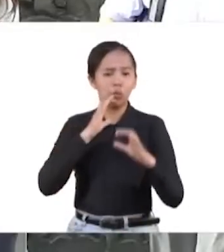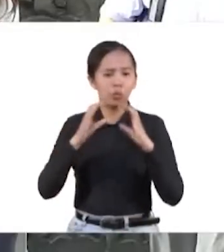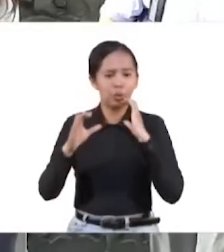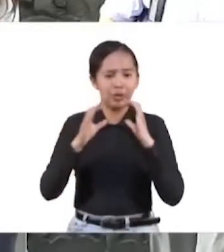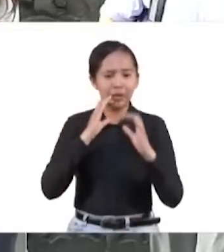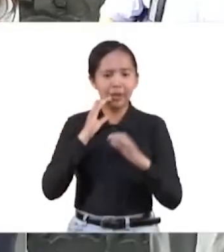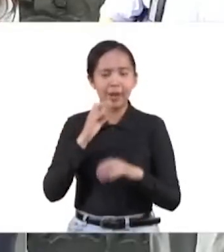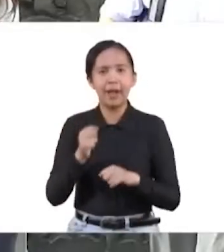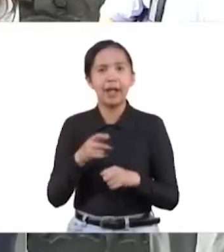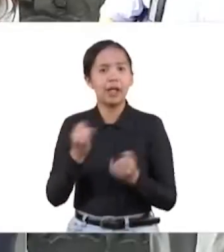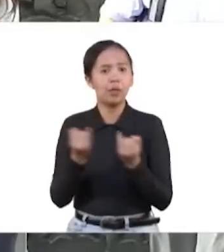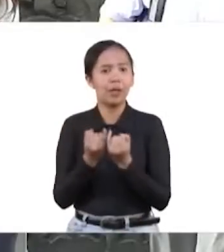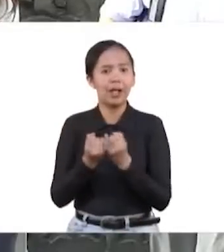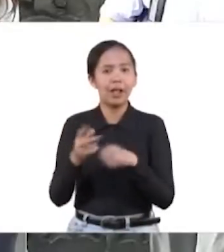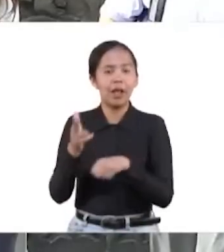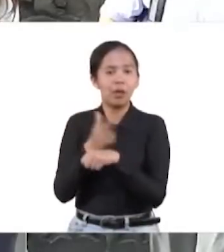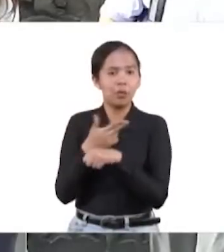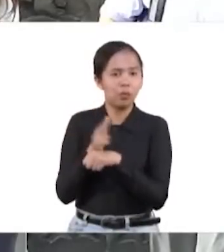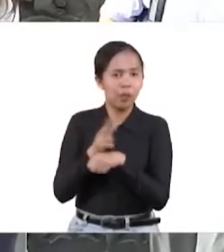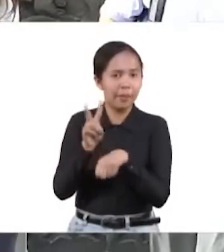telecomunicaciones y videovigilancia.